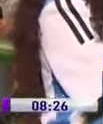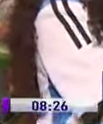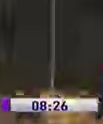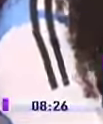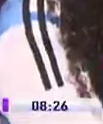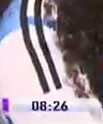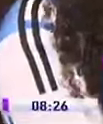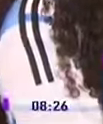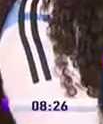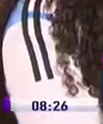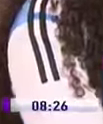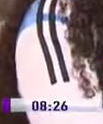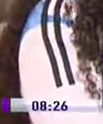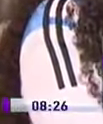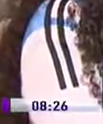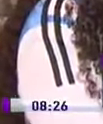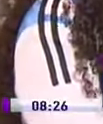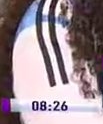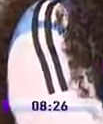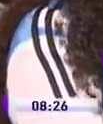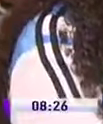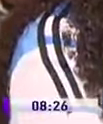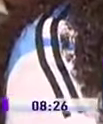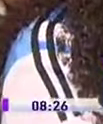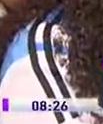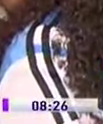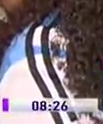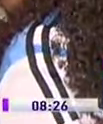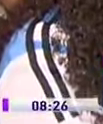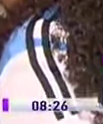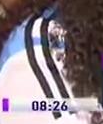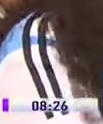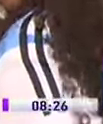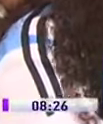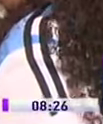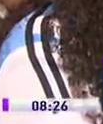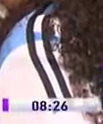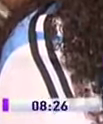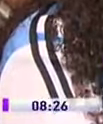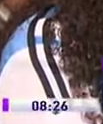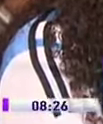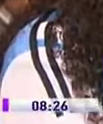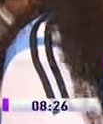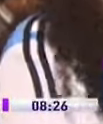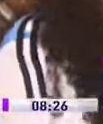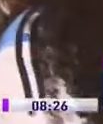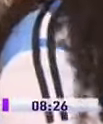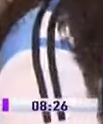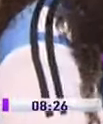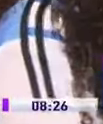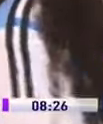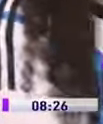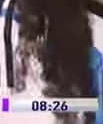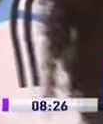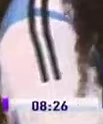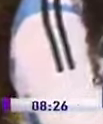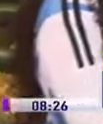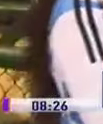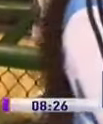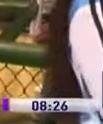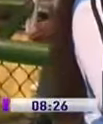¿Y cuántas copas te pegaste hasta ahora? Tres todavía. Todavía tengo para larga la noche. Las copas, digo, la UEFA,